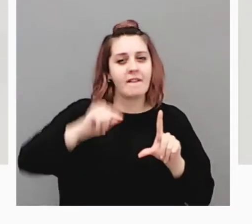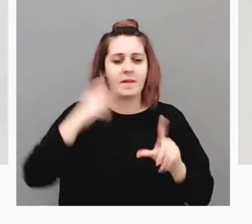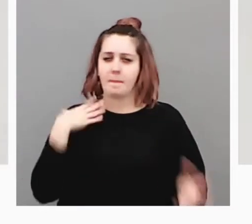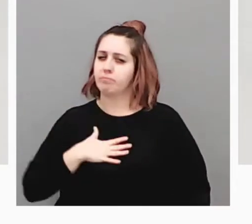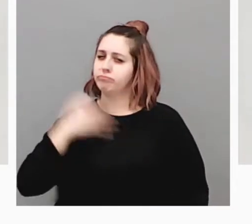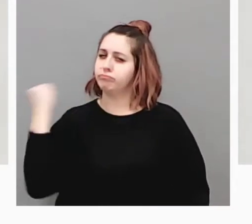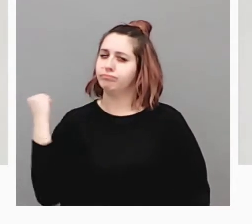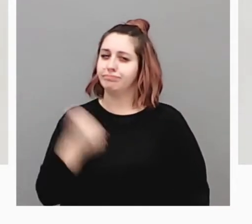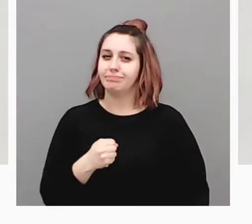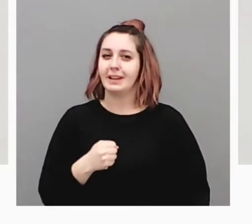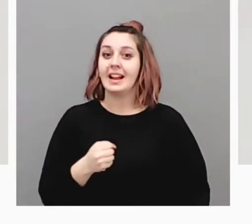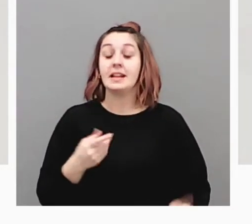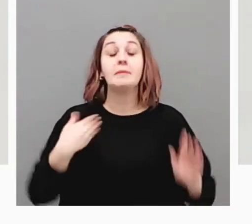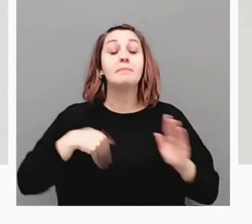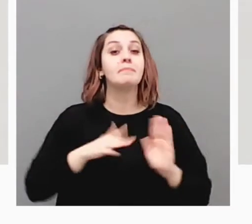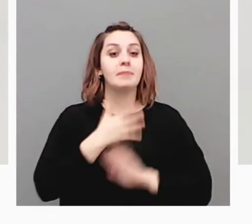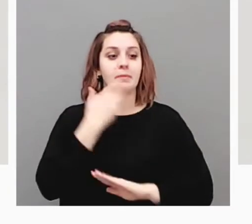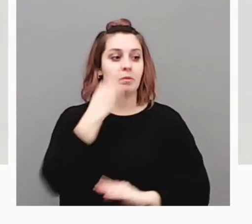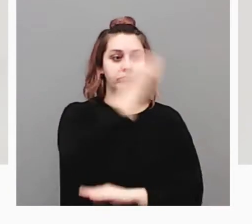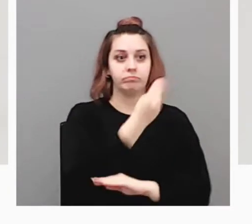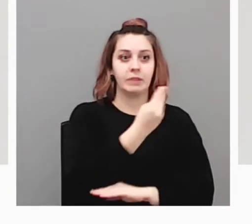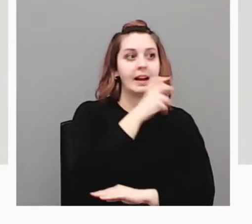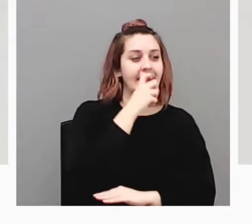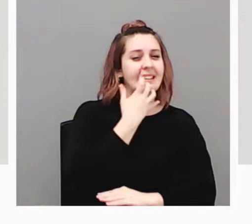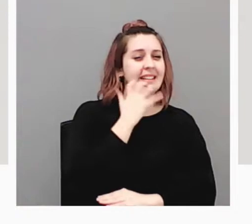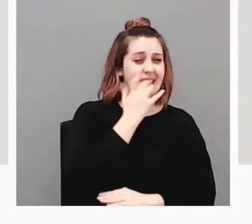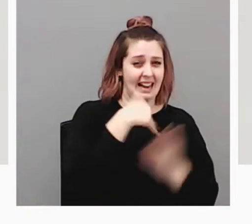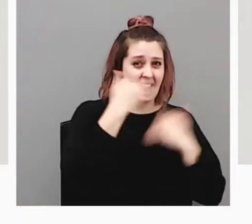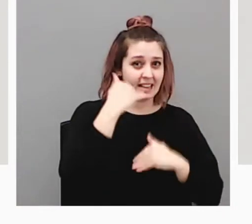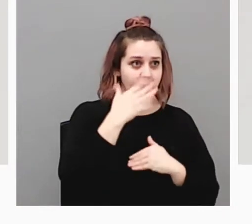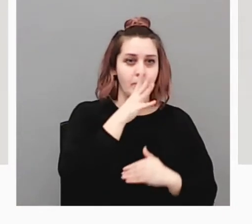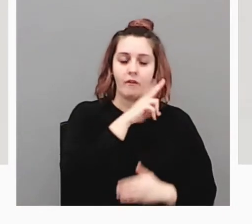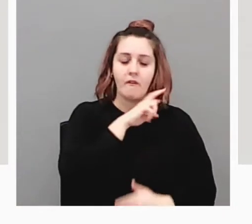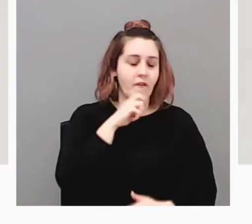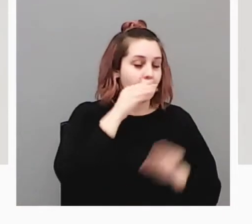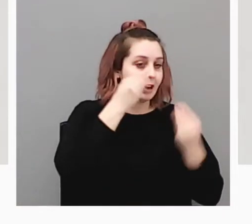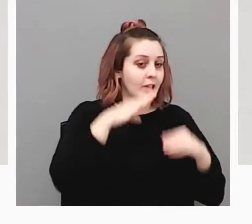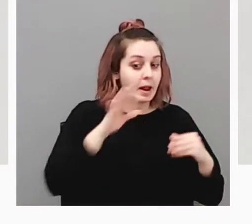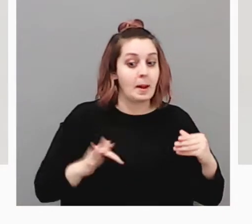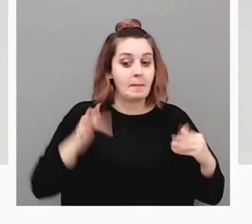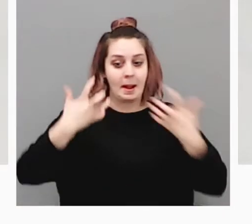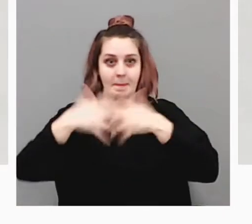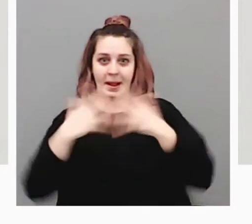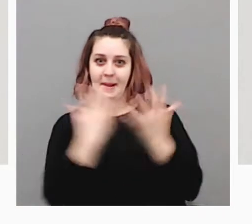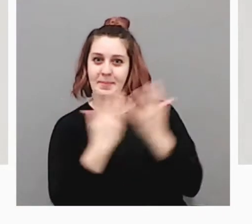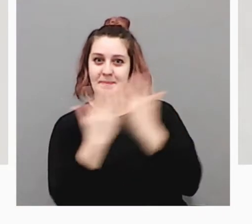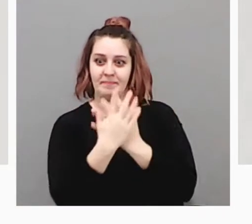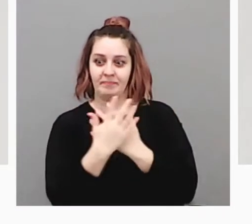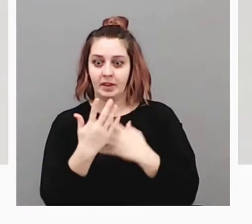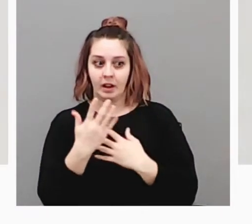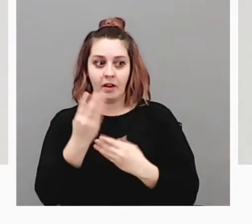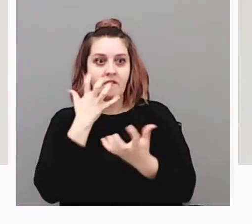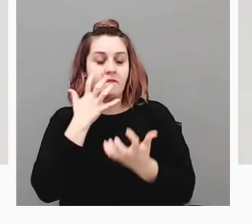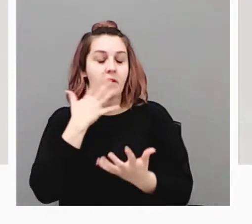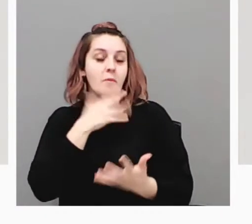que pone al mismo nivel a estatuas clásicas de indudable valor artístico con maquinarias industriales que no tienen valor artístico,